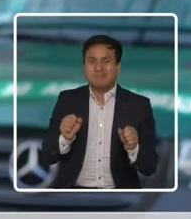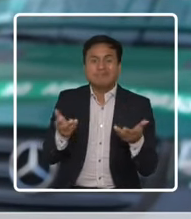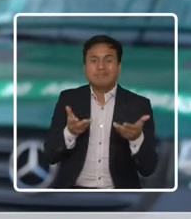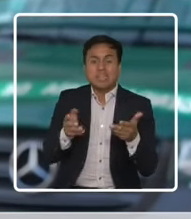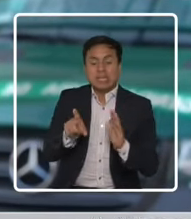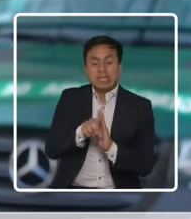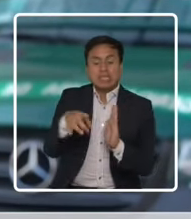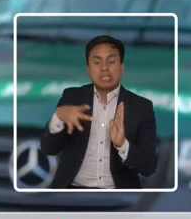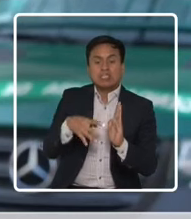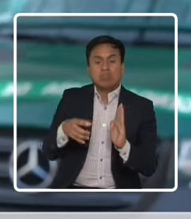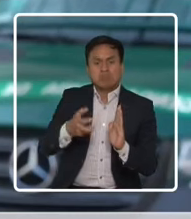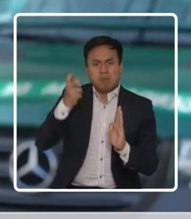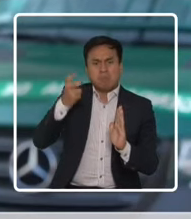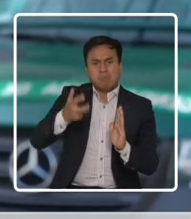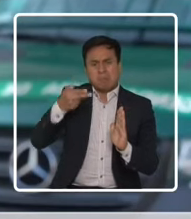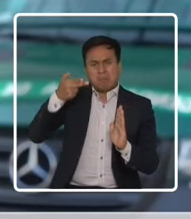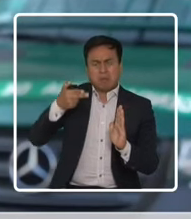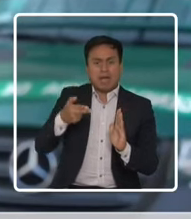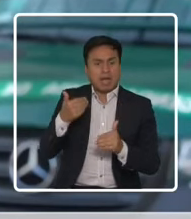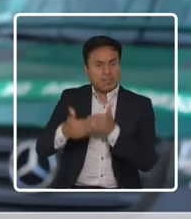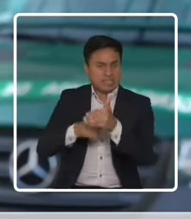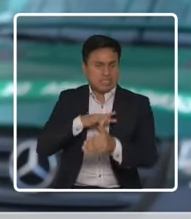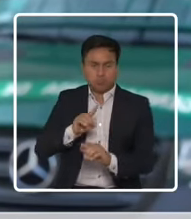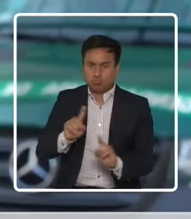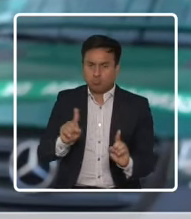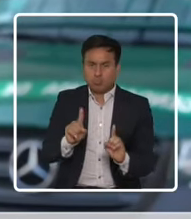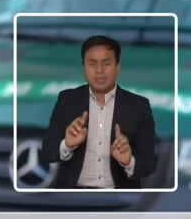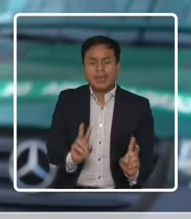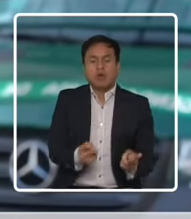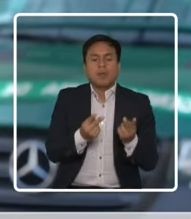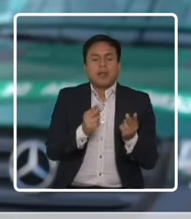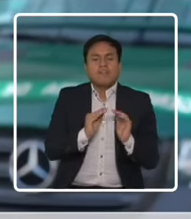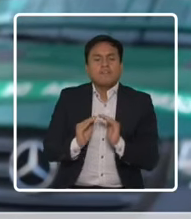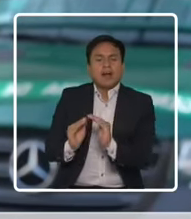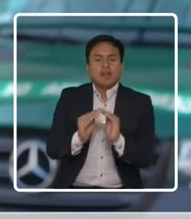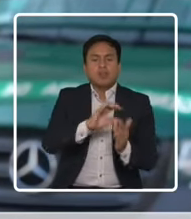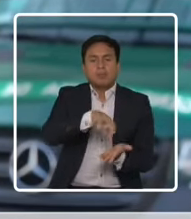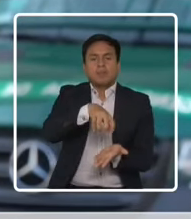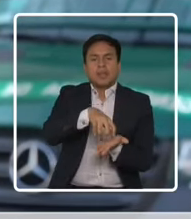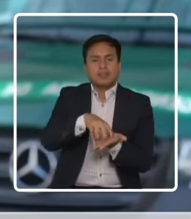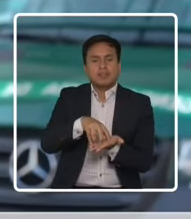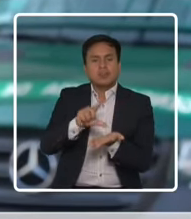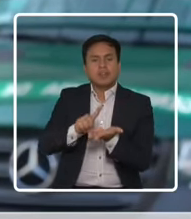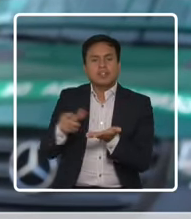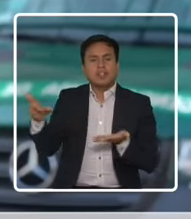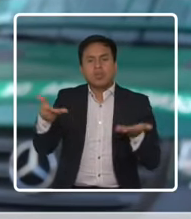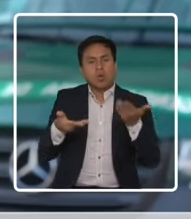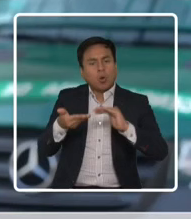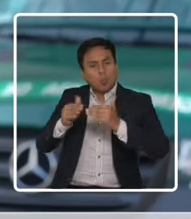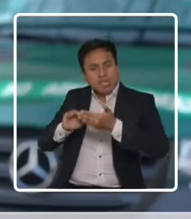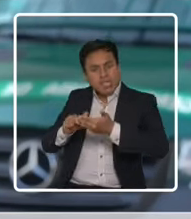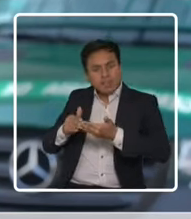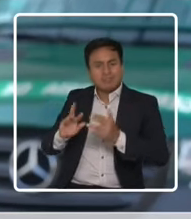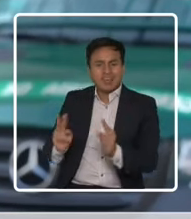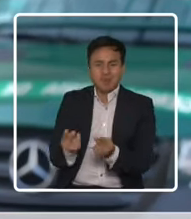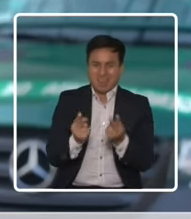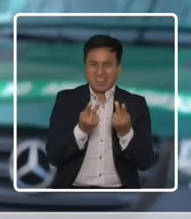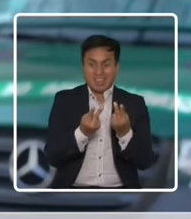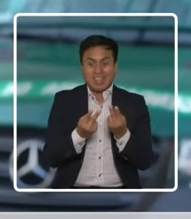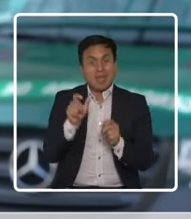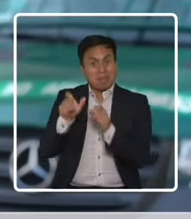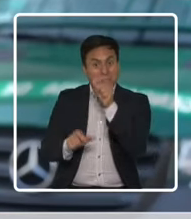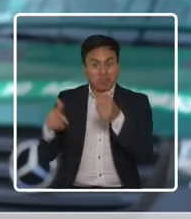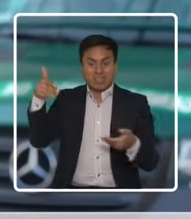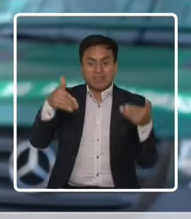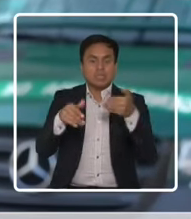que el delito y la delincuencia avancen en Chile. Y vamos a recuperar los barrios, las plazas, los espacios comunitarios para que las personas